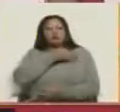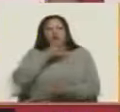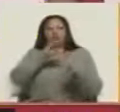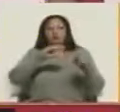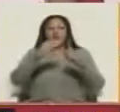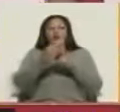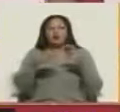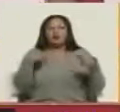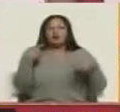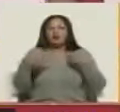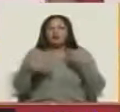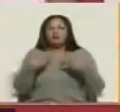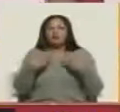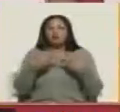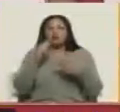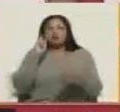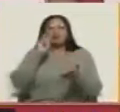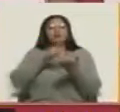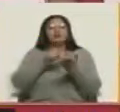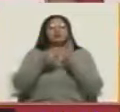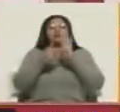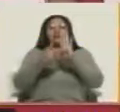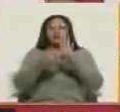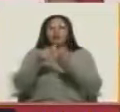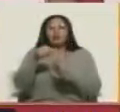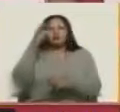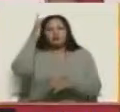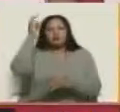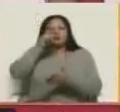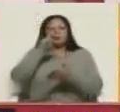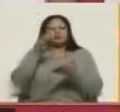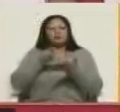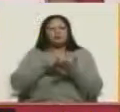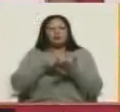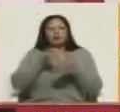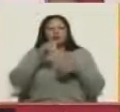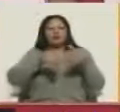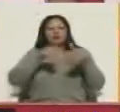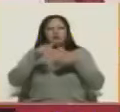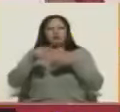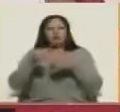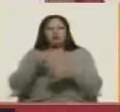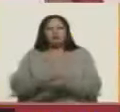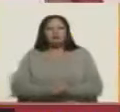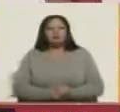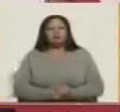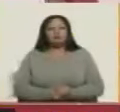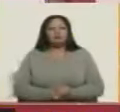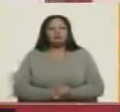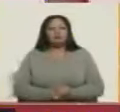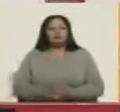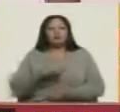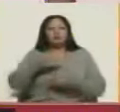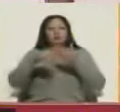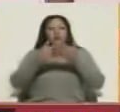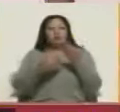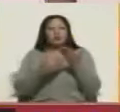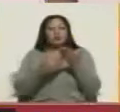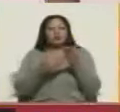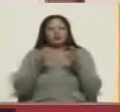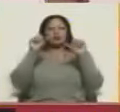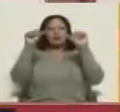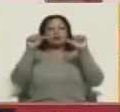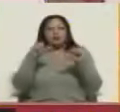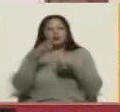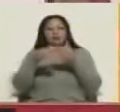cultural, religioso, hayan presentado ante el Consejo Nacional Electoral esa propuesta de calendario y que sea